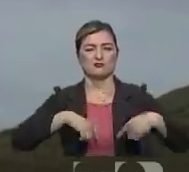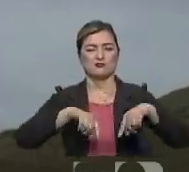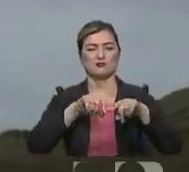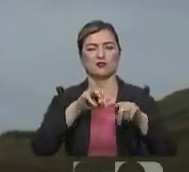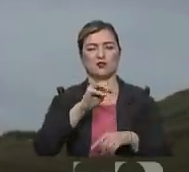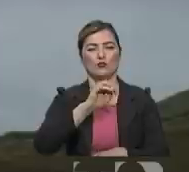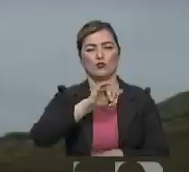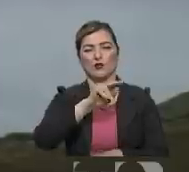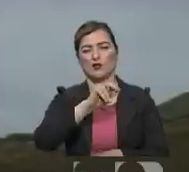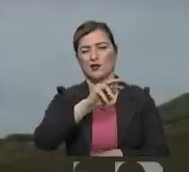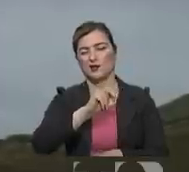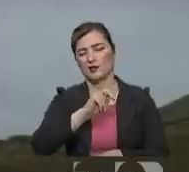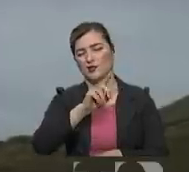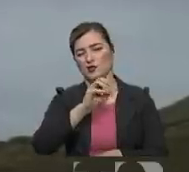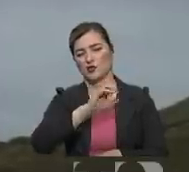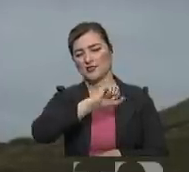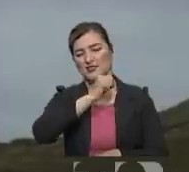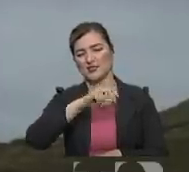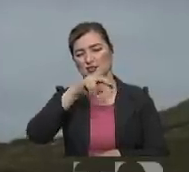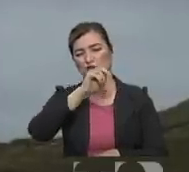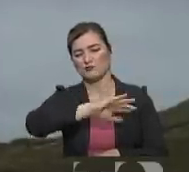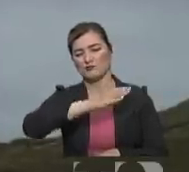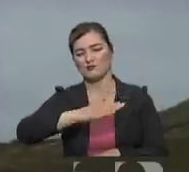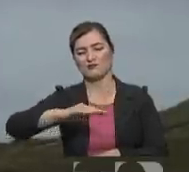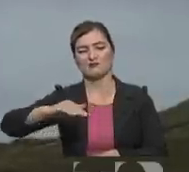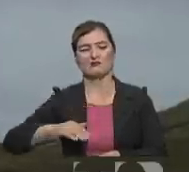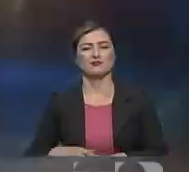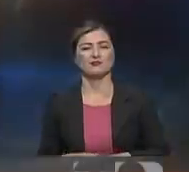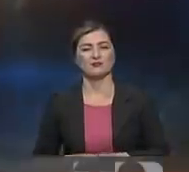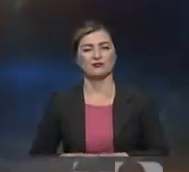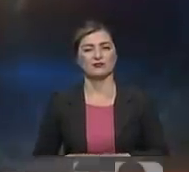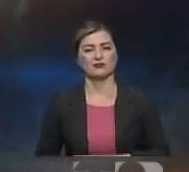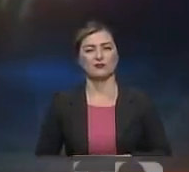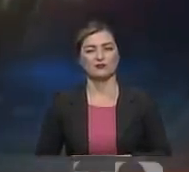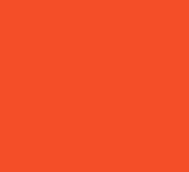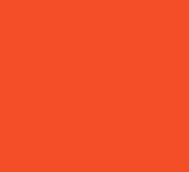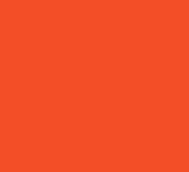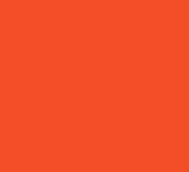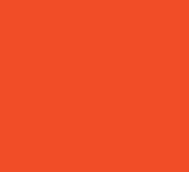parte del Catejón Interandino de la Sierra Norte del Ecuador. Sebastián Piedra, 24 horas.